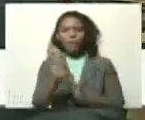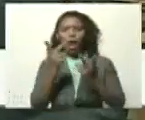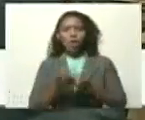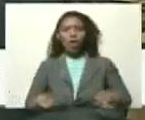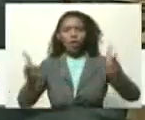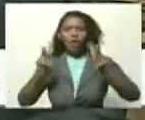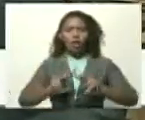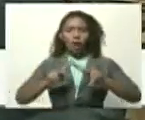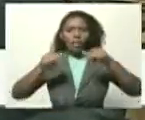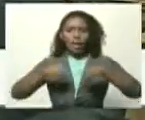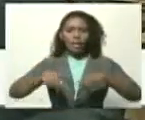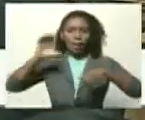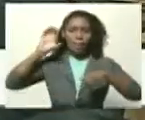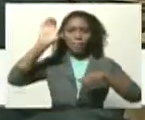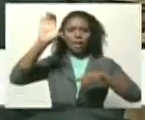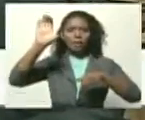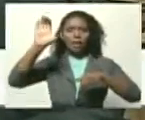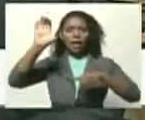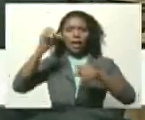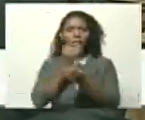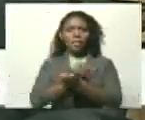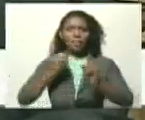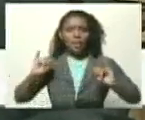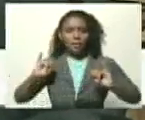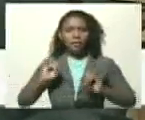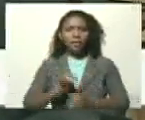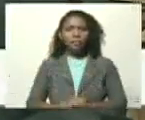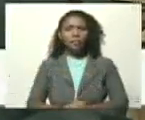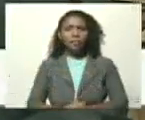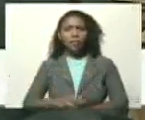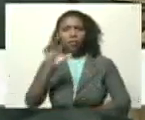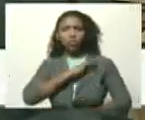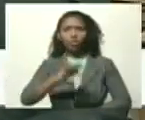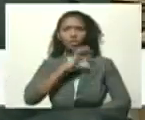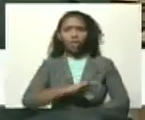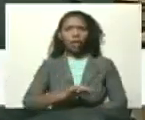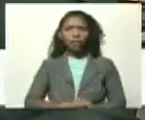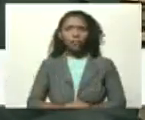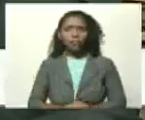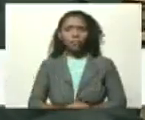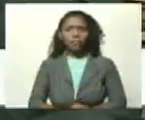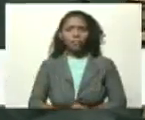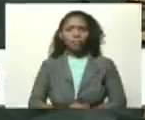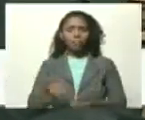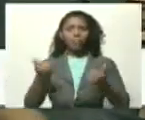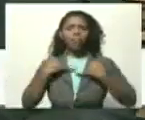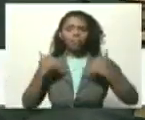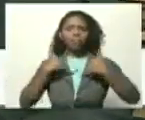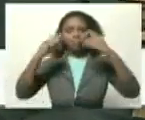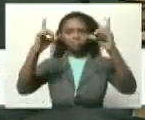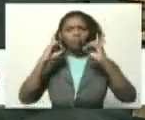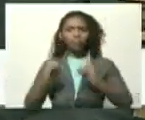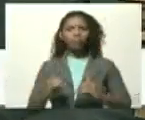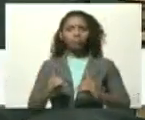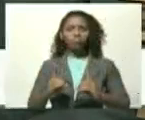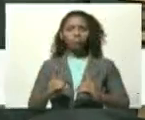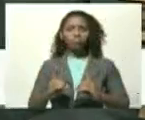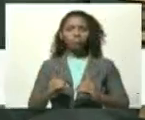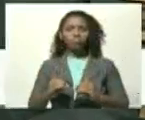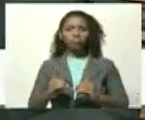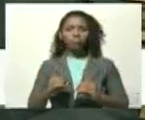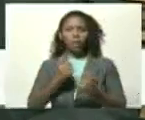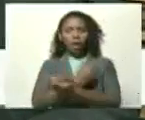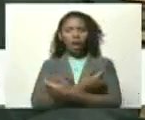valores de esta patria de independencia, de soberanía, de autodeterminación y